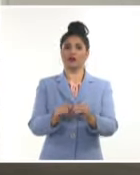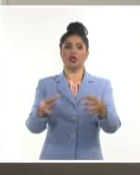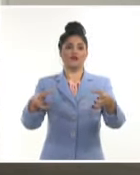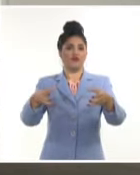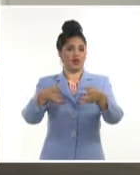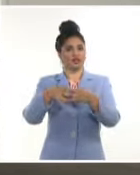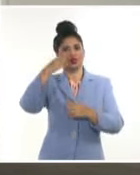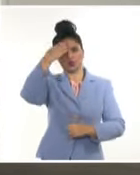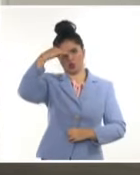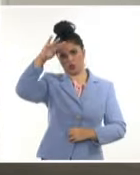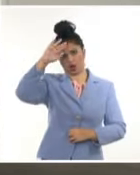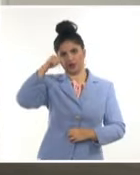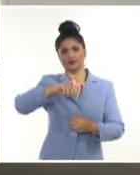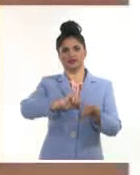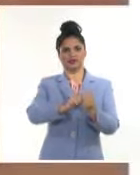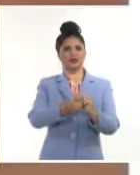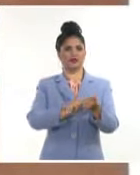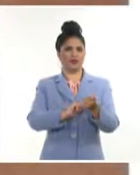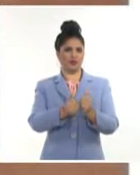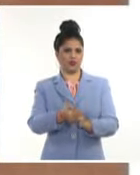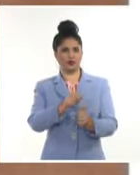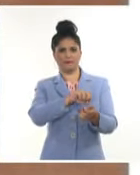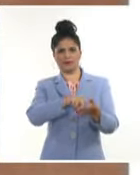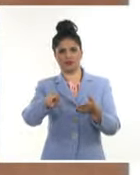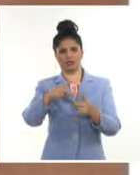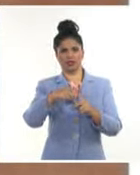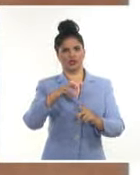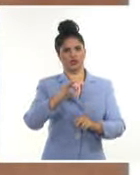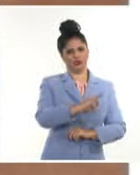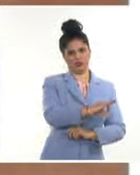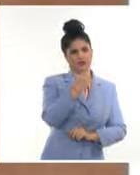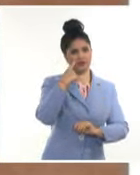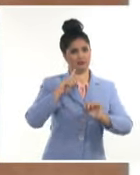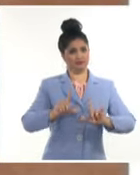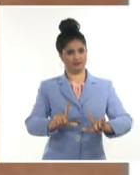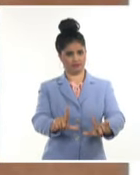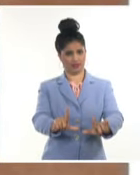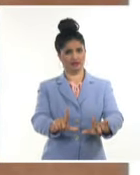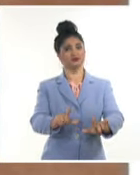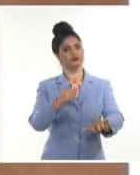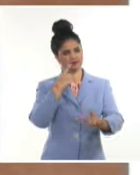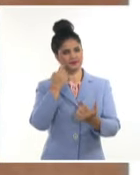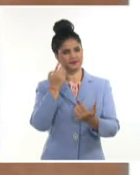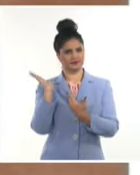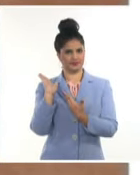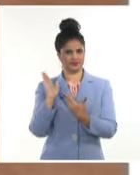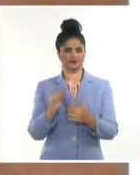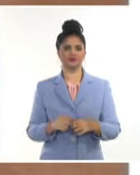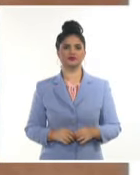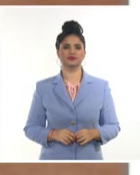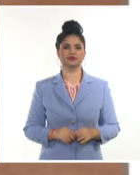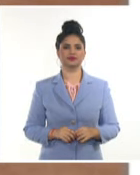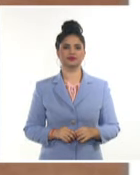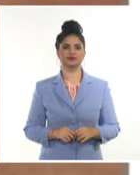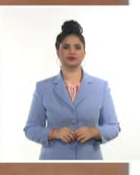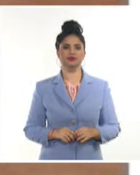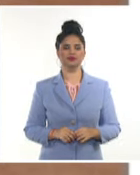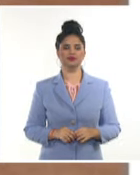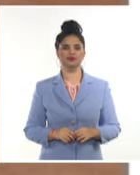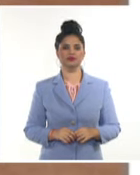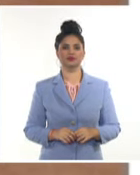en su perfil de X. Teníamos precisamente la imagen que así lo atestigua. Bueno, ya la están viendo ustedes en sus pantallas. Por su parte, los cazadores